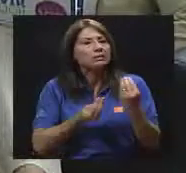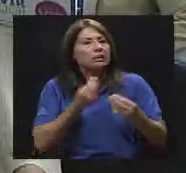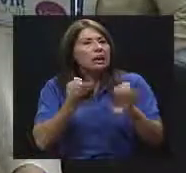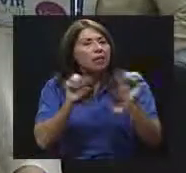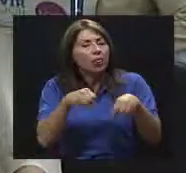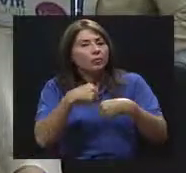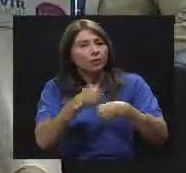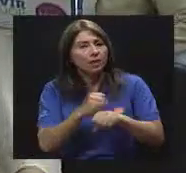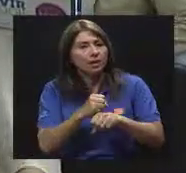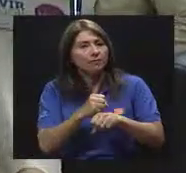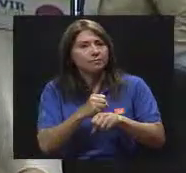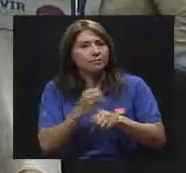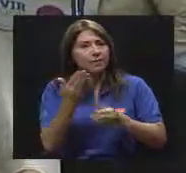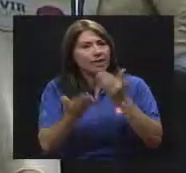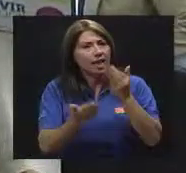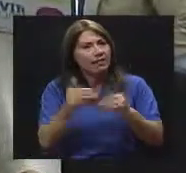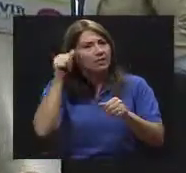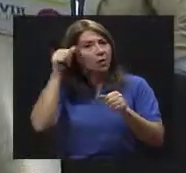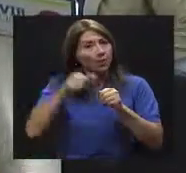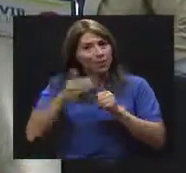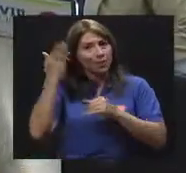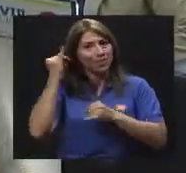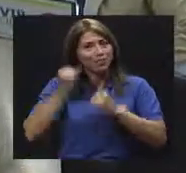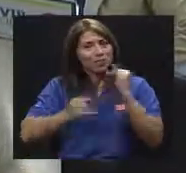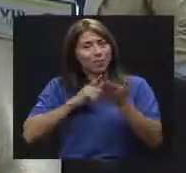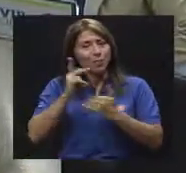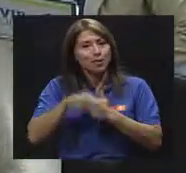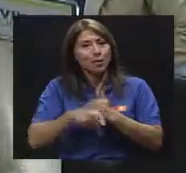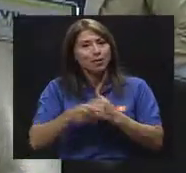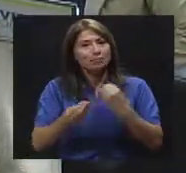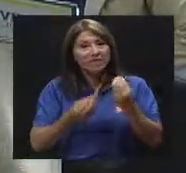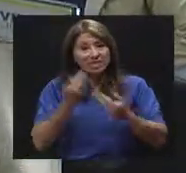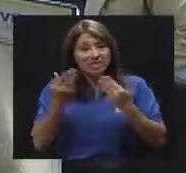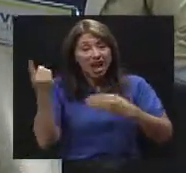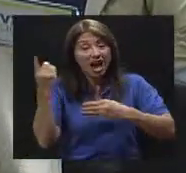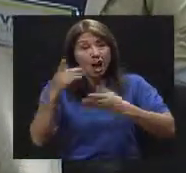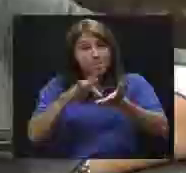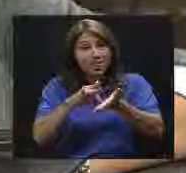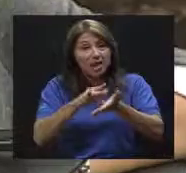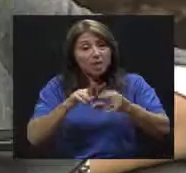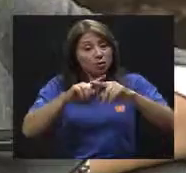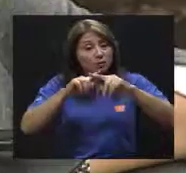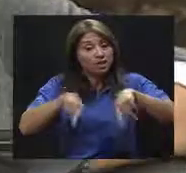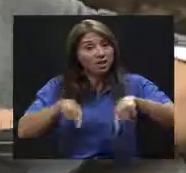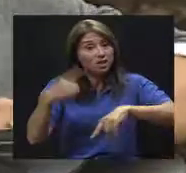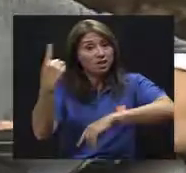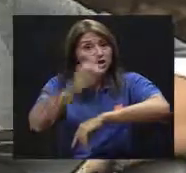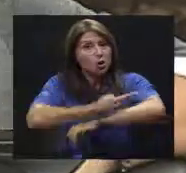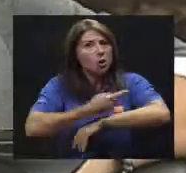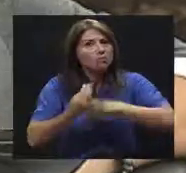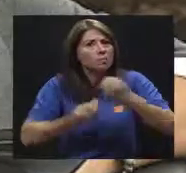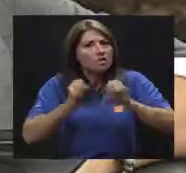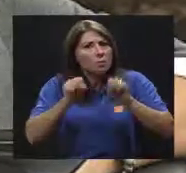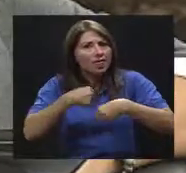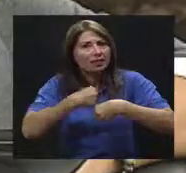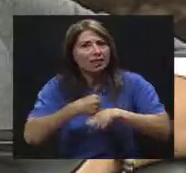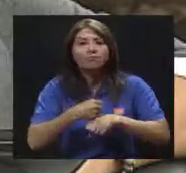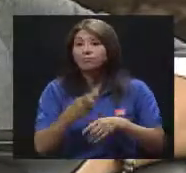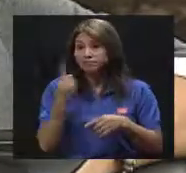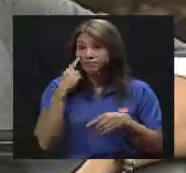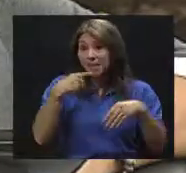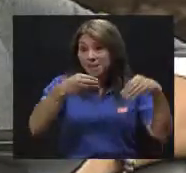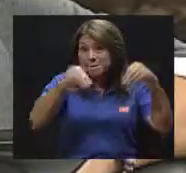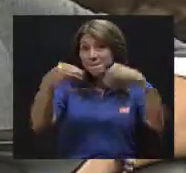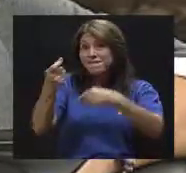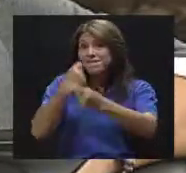tal vez recordando el último programa, con los medicamentos que están vencidos? Vamos a ver, en todas las farmacias se pueden